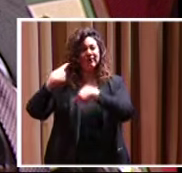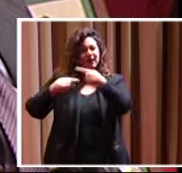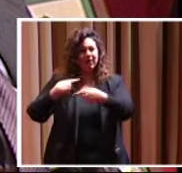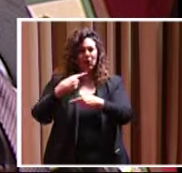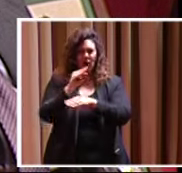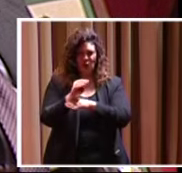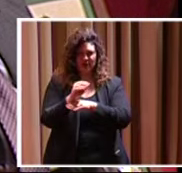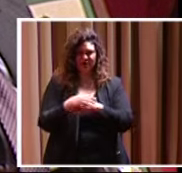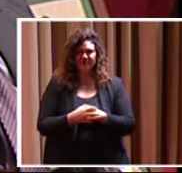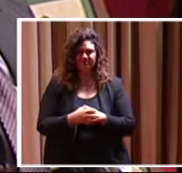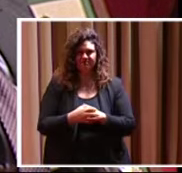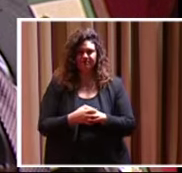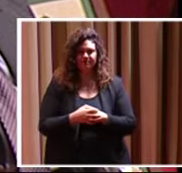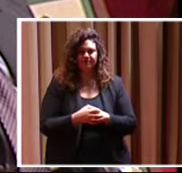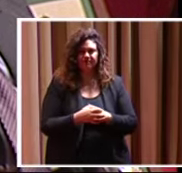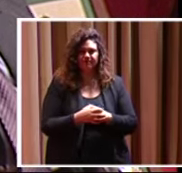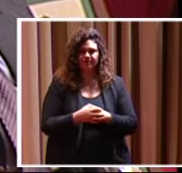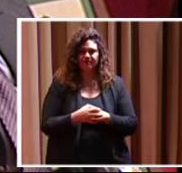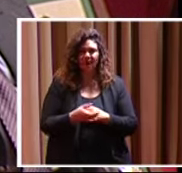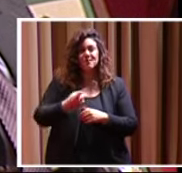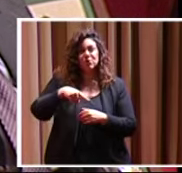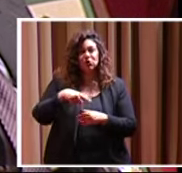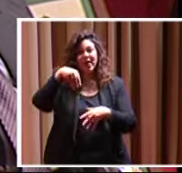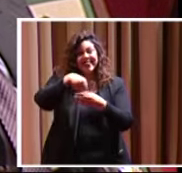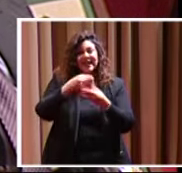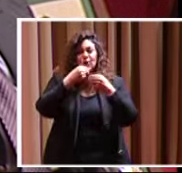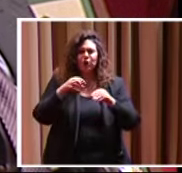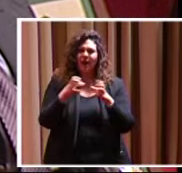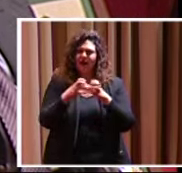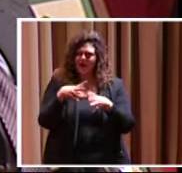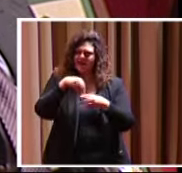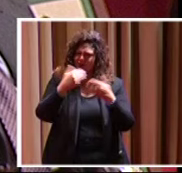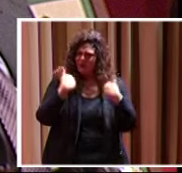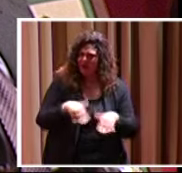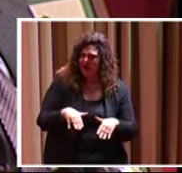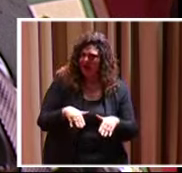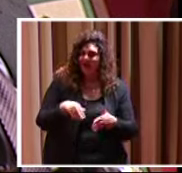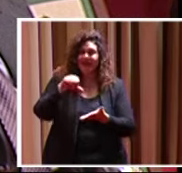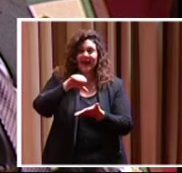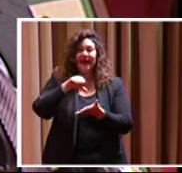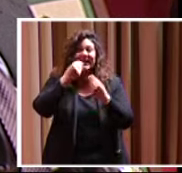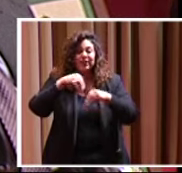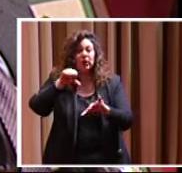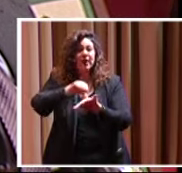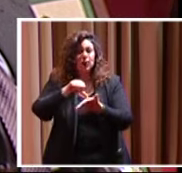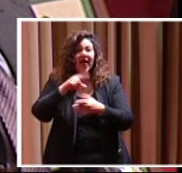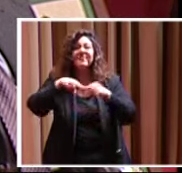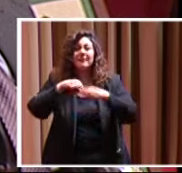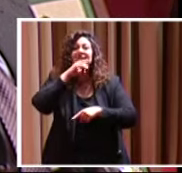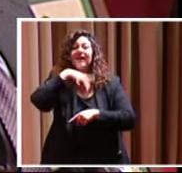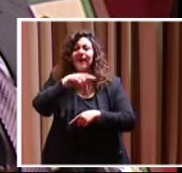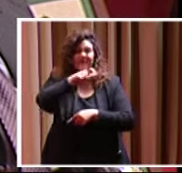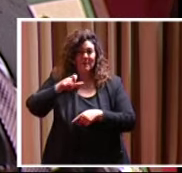tradiciones. Ya formabais parte de la historia de Granada, pues la historia de la ciudad es en gran medida la de sus gentes, la de sus